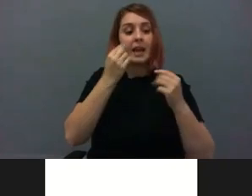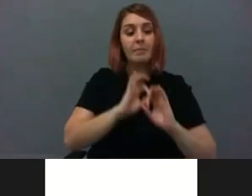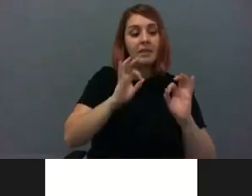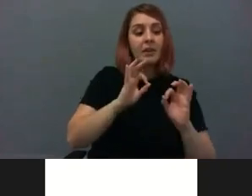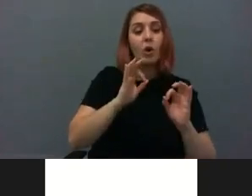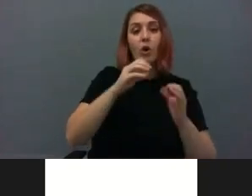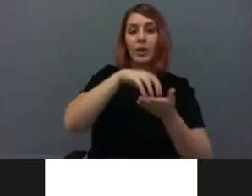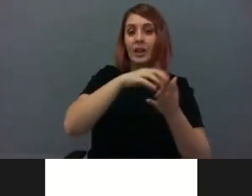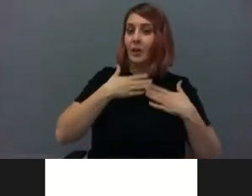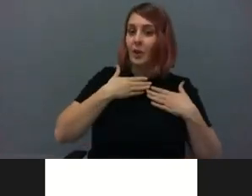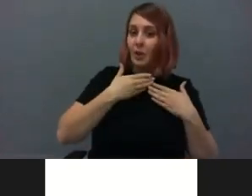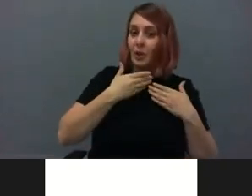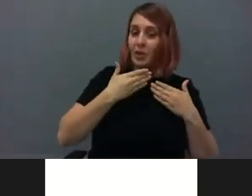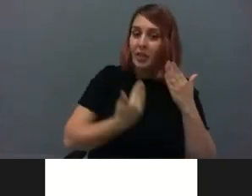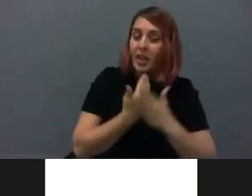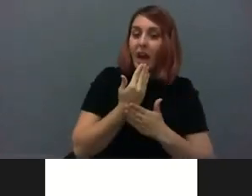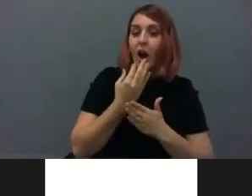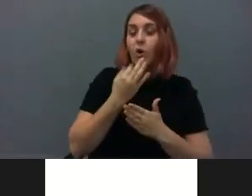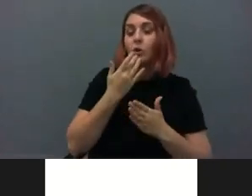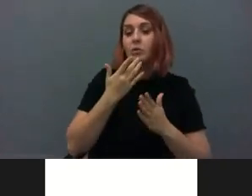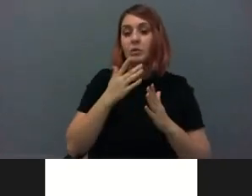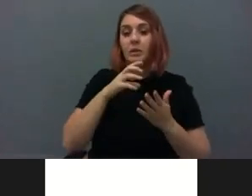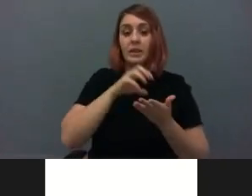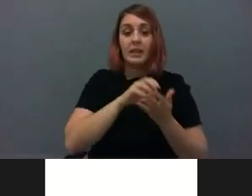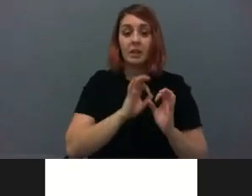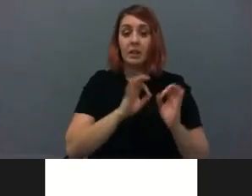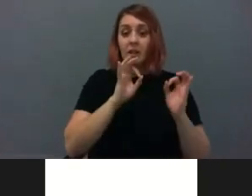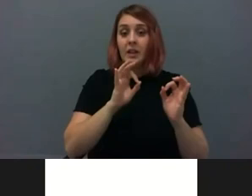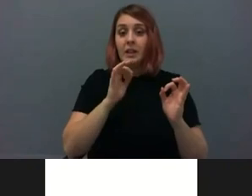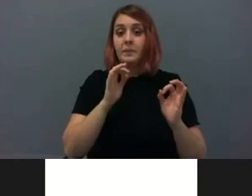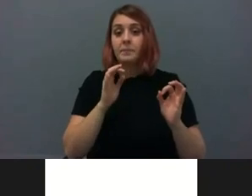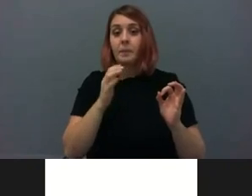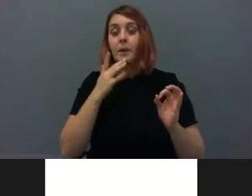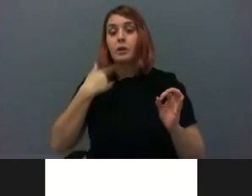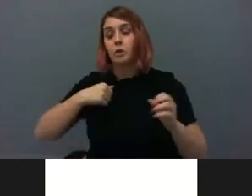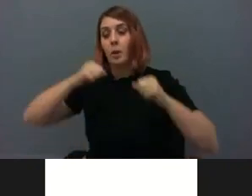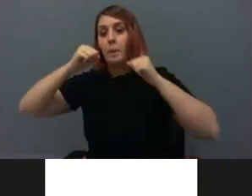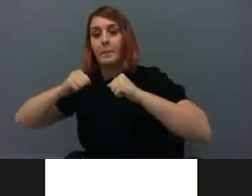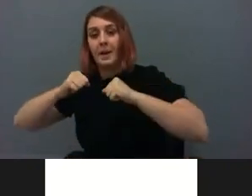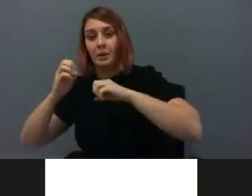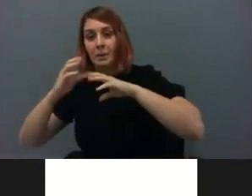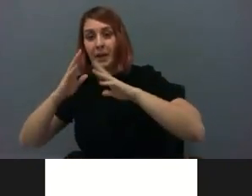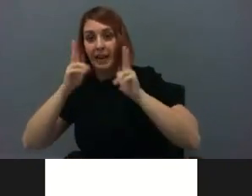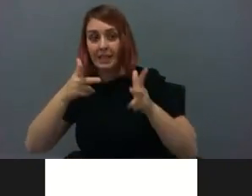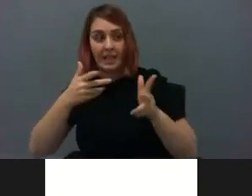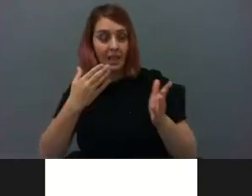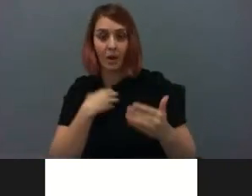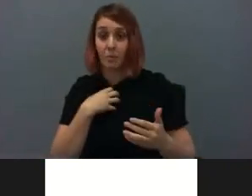residencias, ni para cuando seamos mayores poder dejar a nuestros chicos en estas residencias, como he dicho, que se necesitan y muchas, esa es la cruda